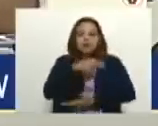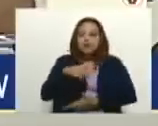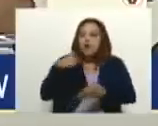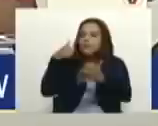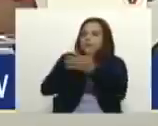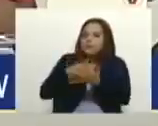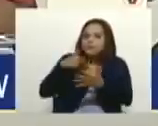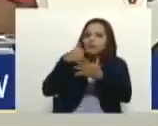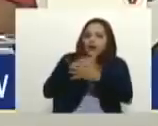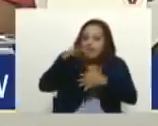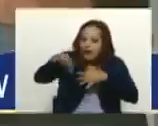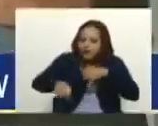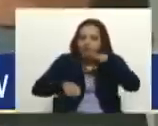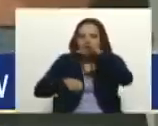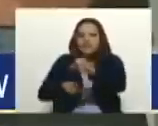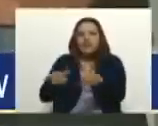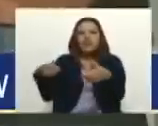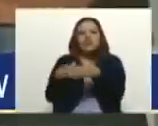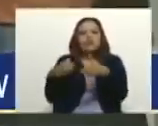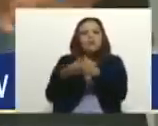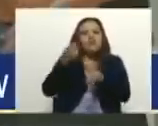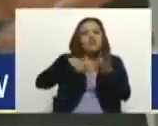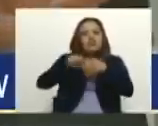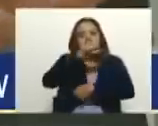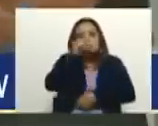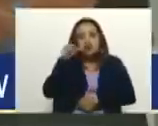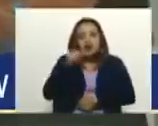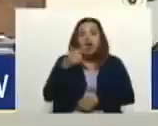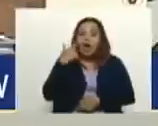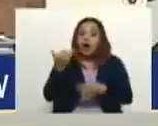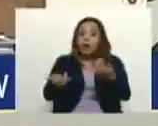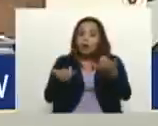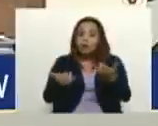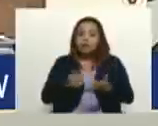ejemplo, Ilén, hay